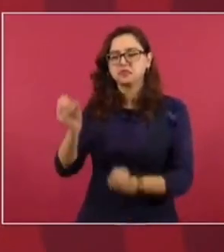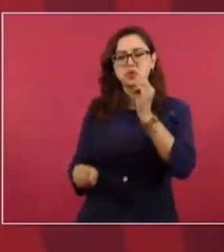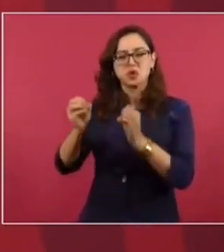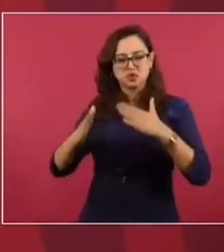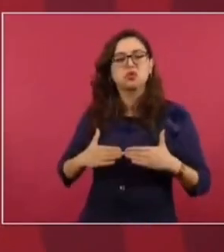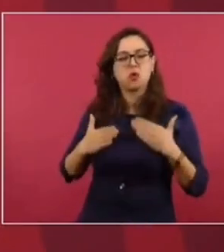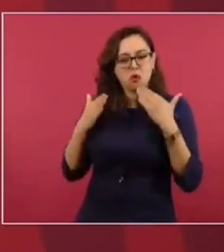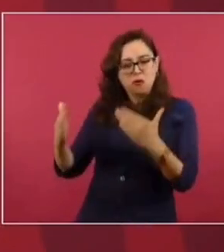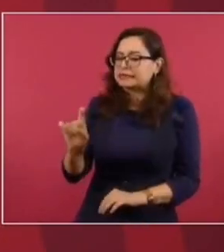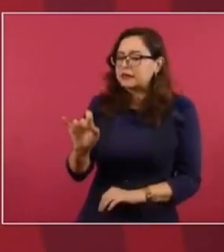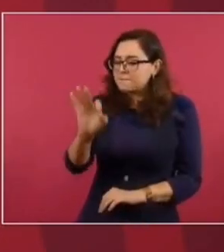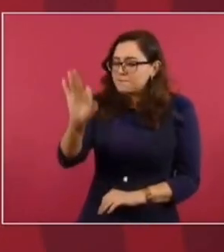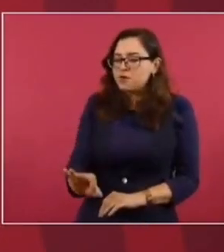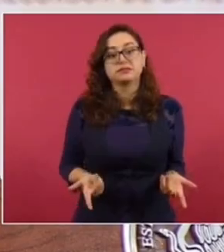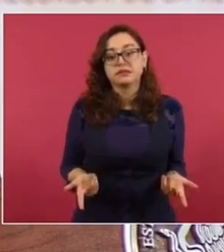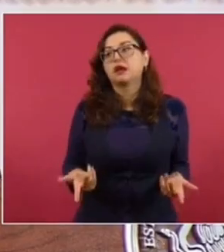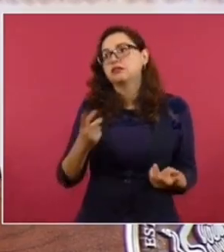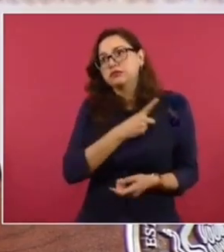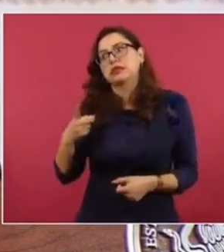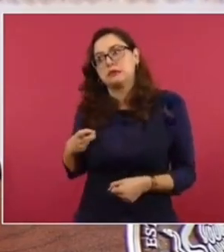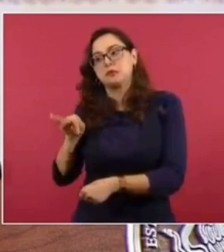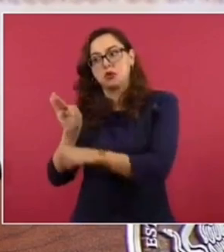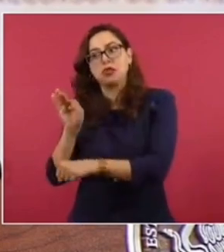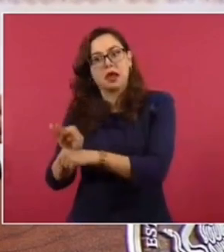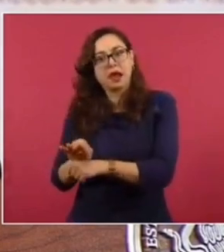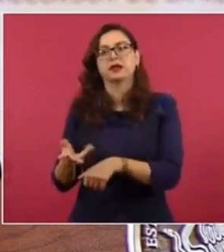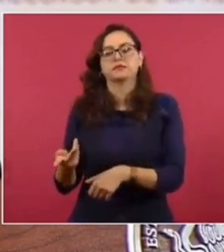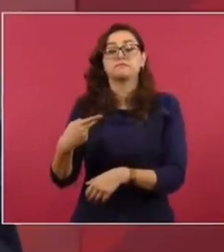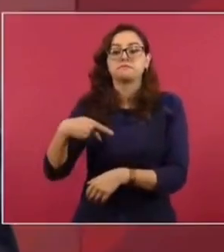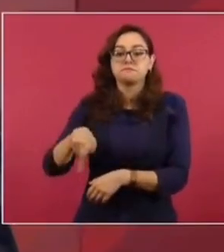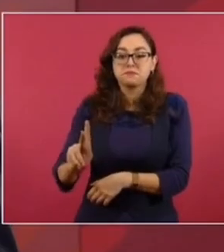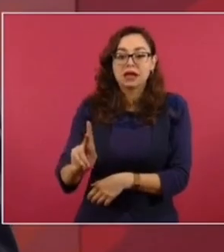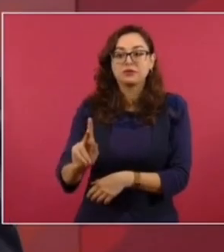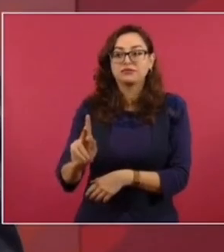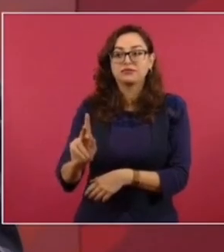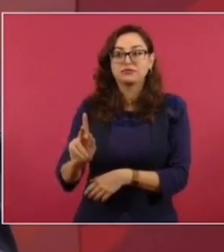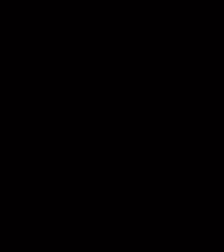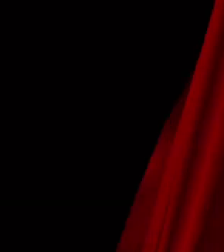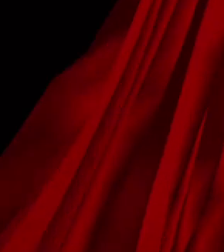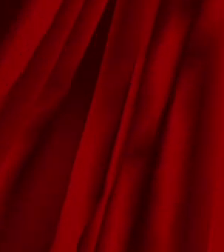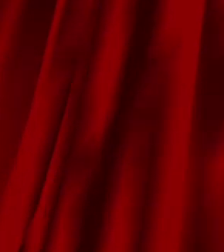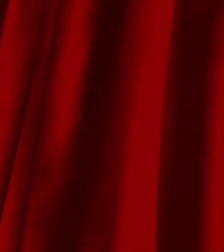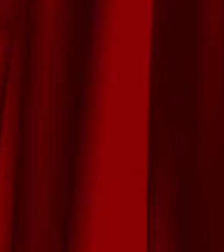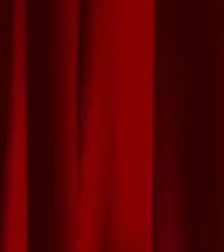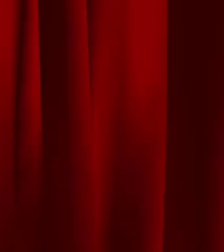tenemos un juez honesto, pero tenemos pruebas de corrupción.